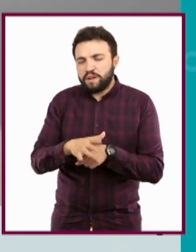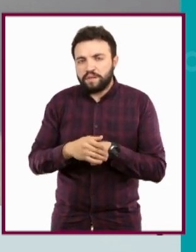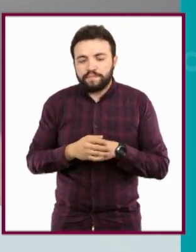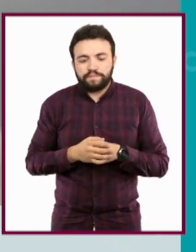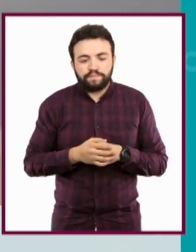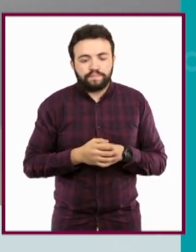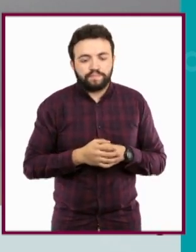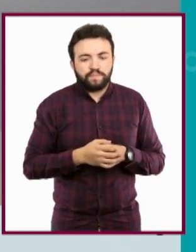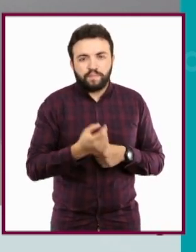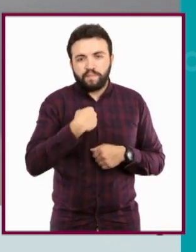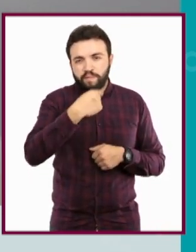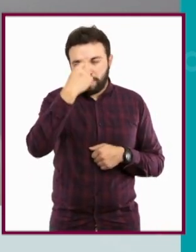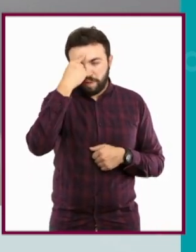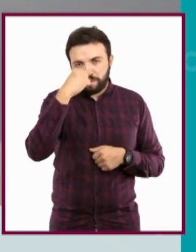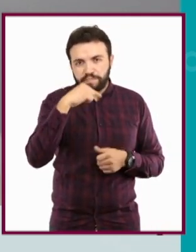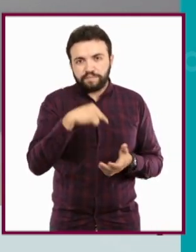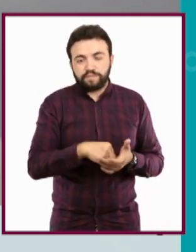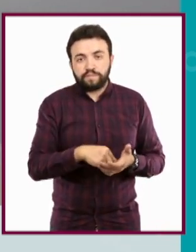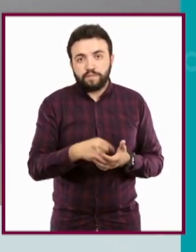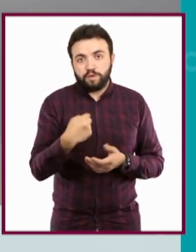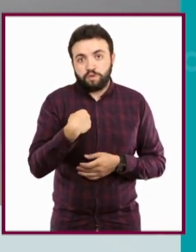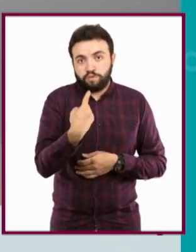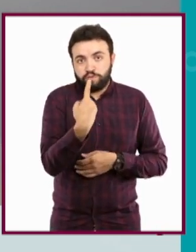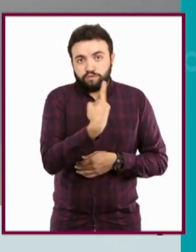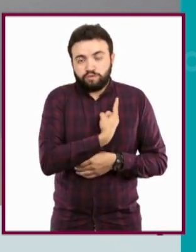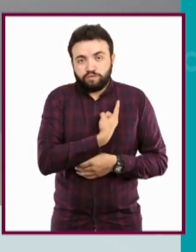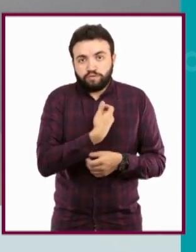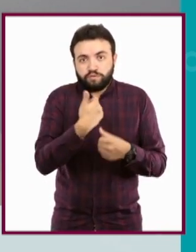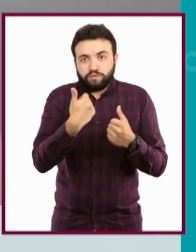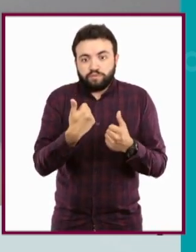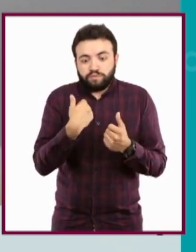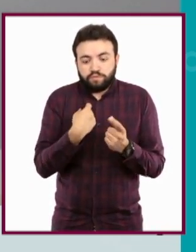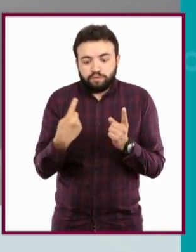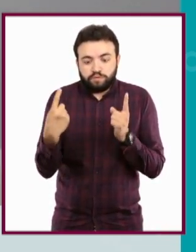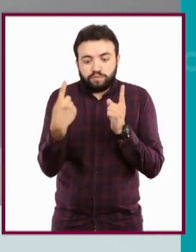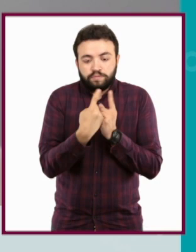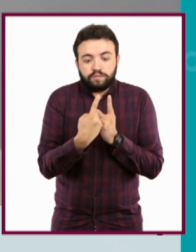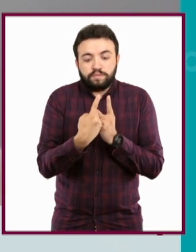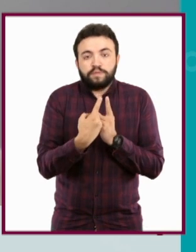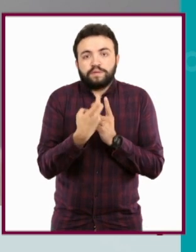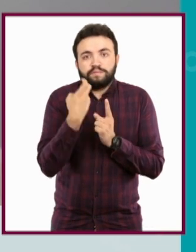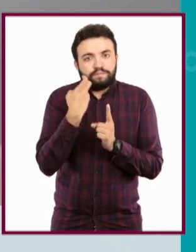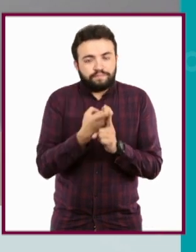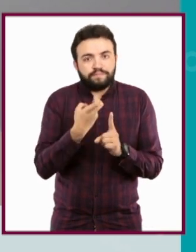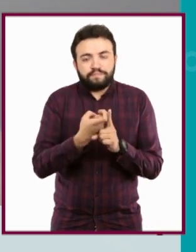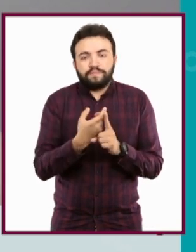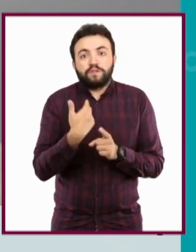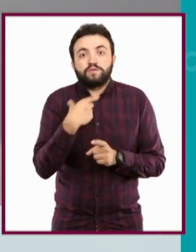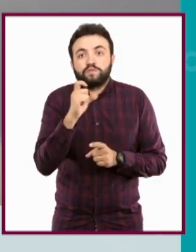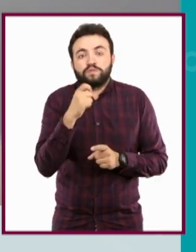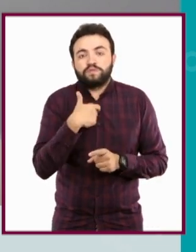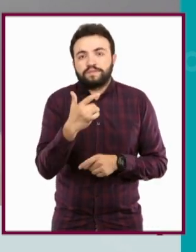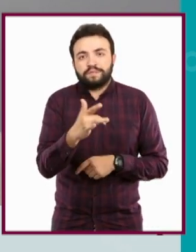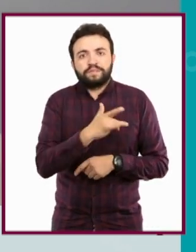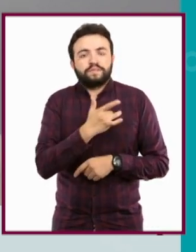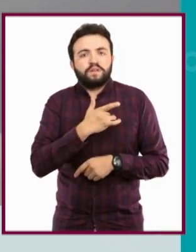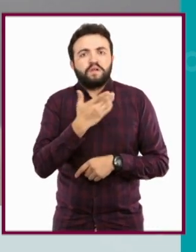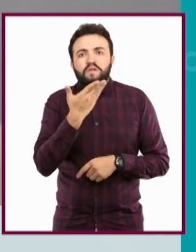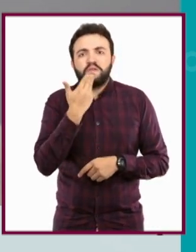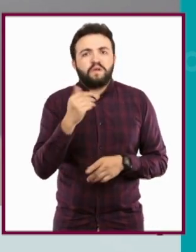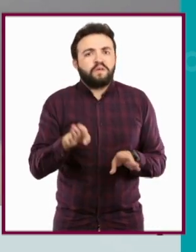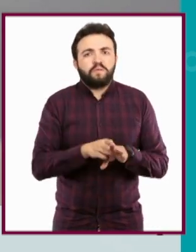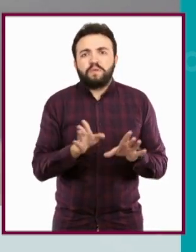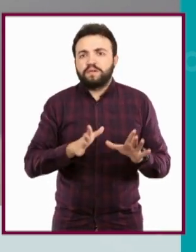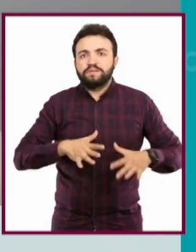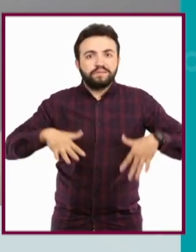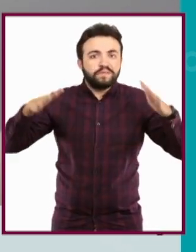Creo que los momentos que paso conmigo mismo o los momentos en los que siento que no vivo ninguna clase de estrés